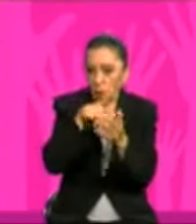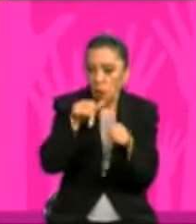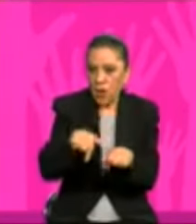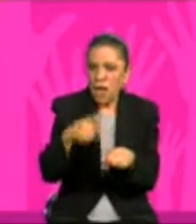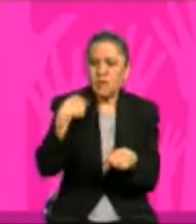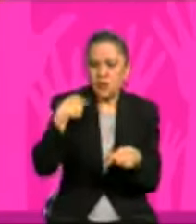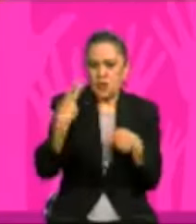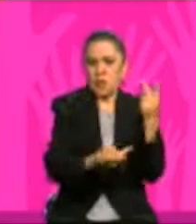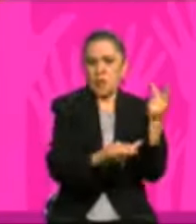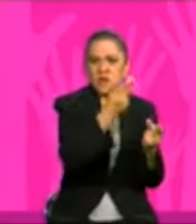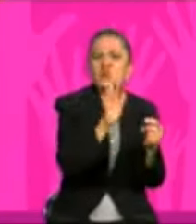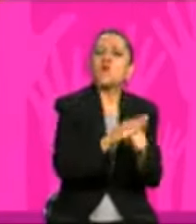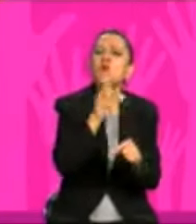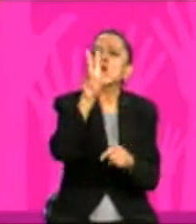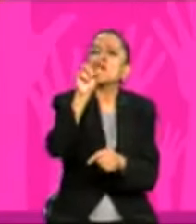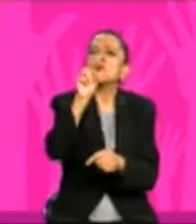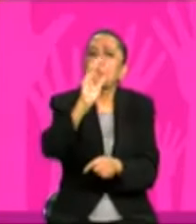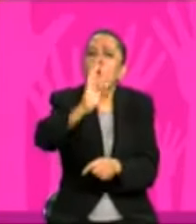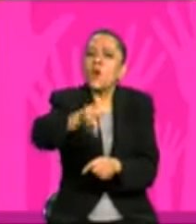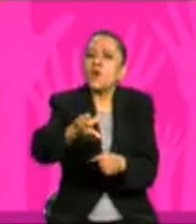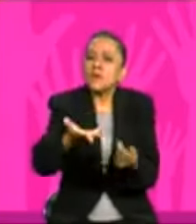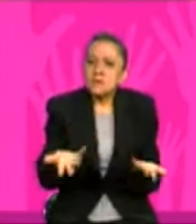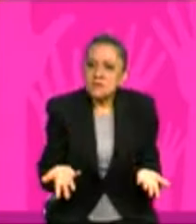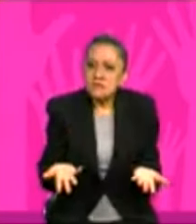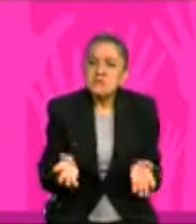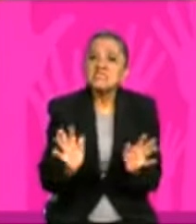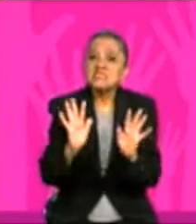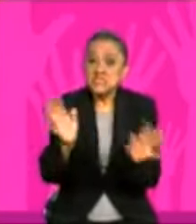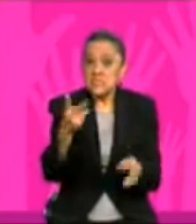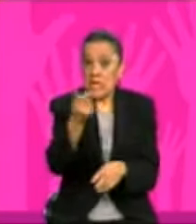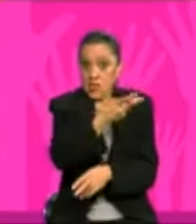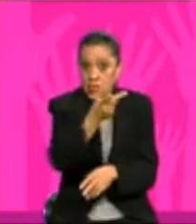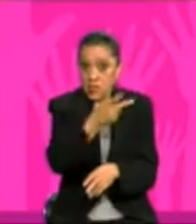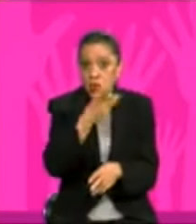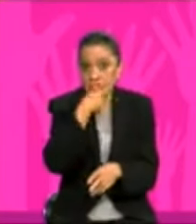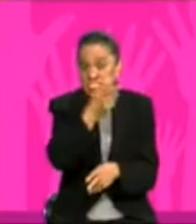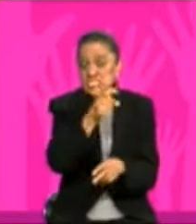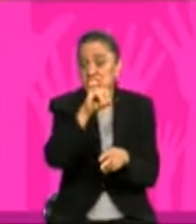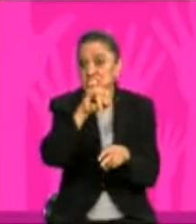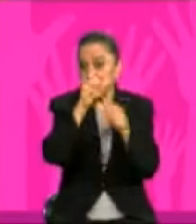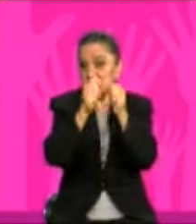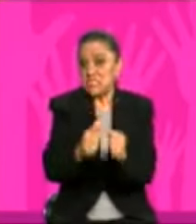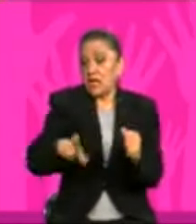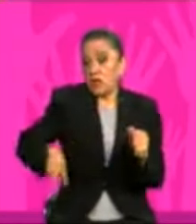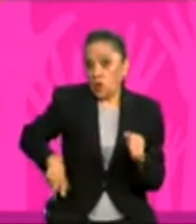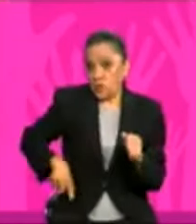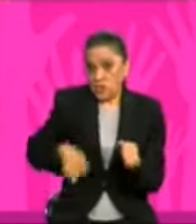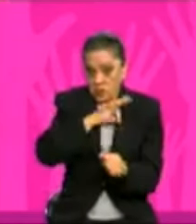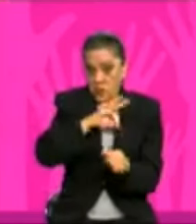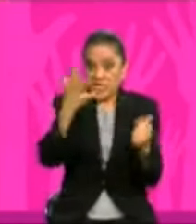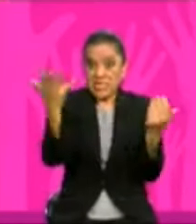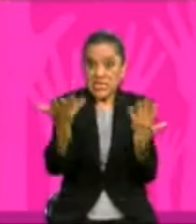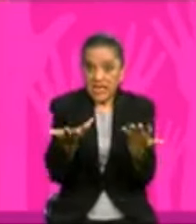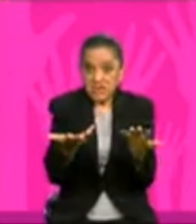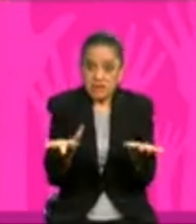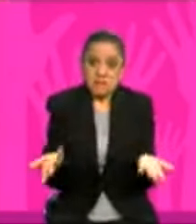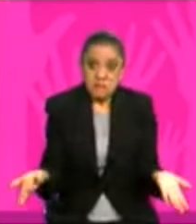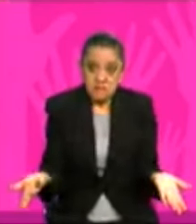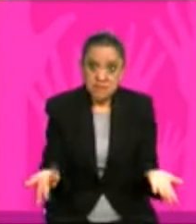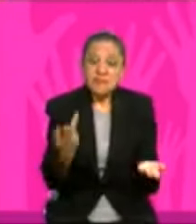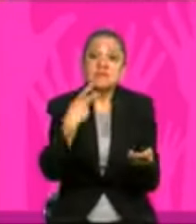no lo han hecho. Si han estado en los gobiernos que lo pueden hacer. Los estados donde gobierna